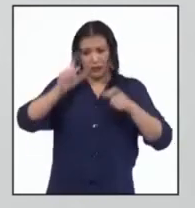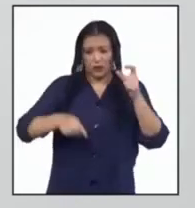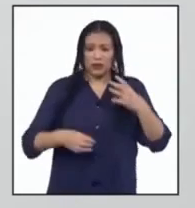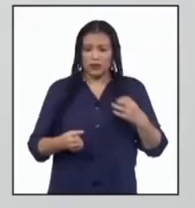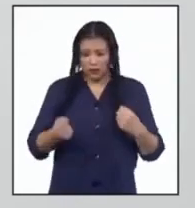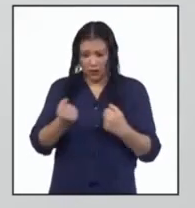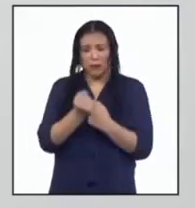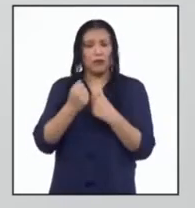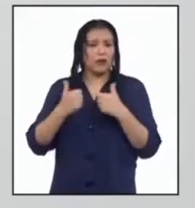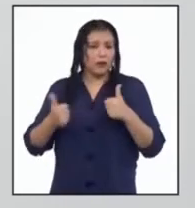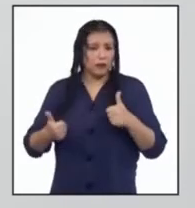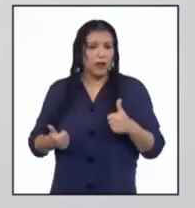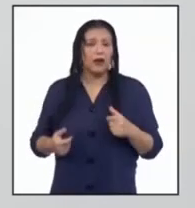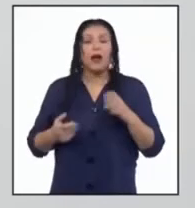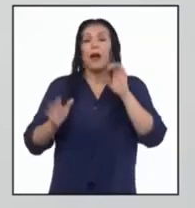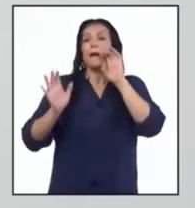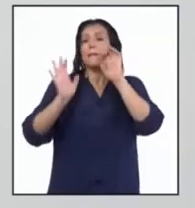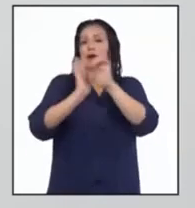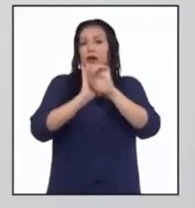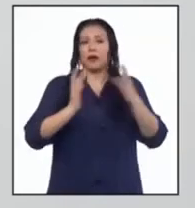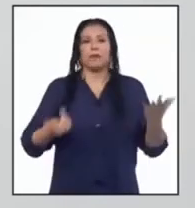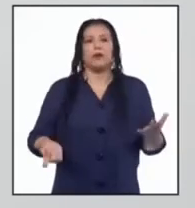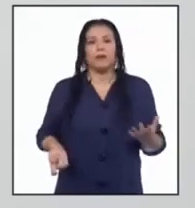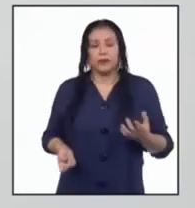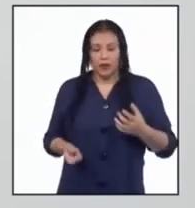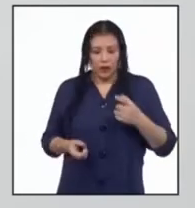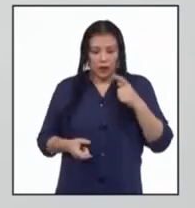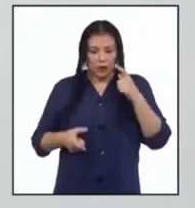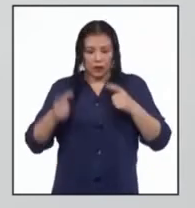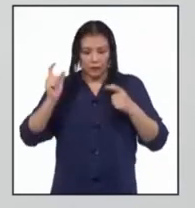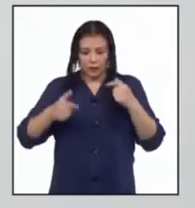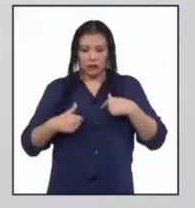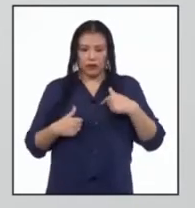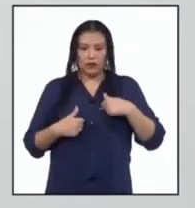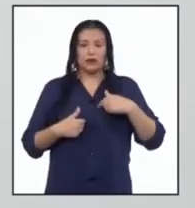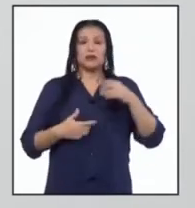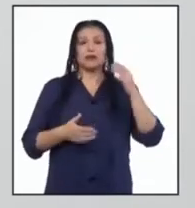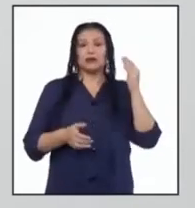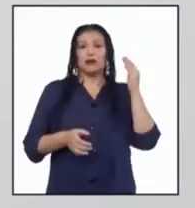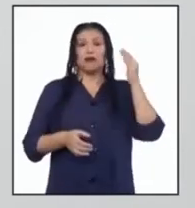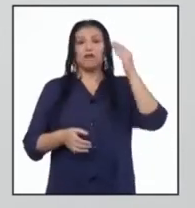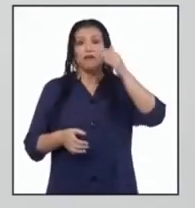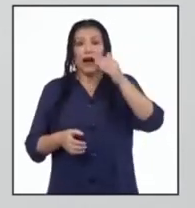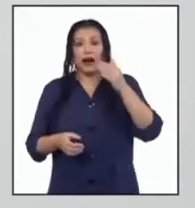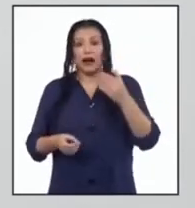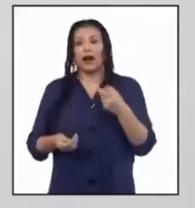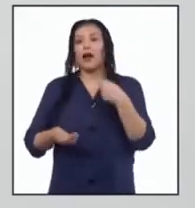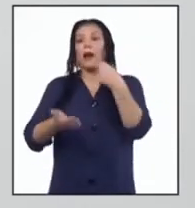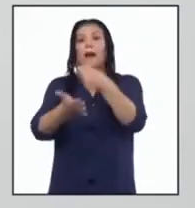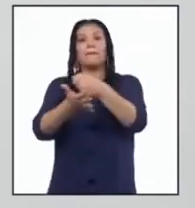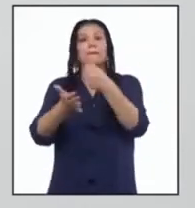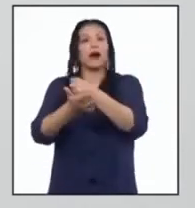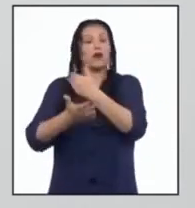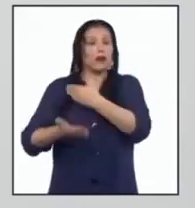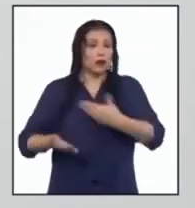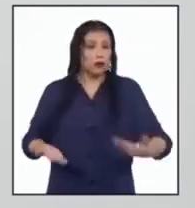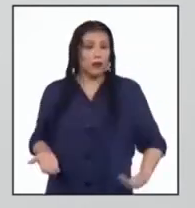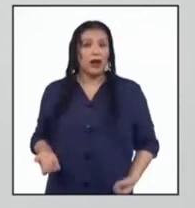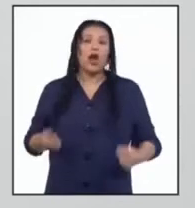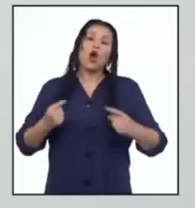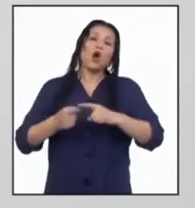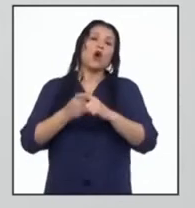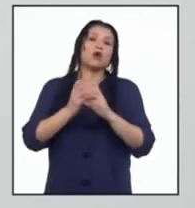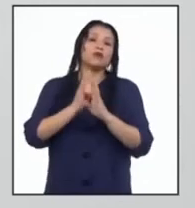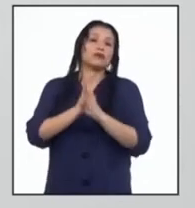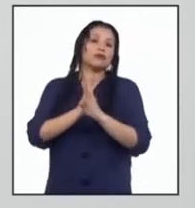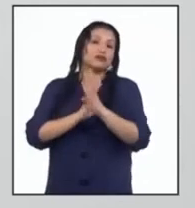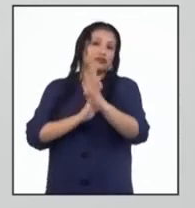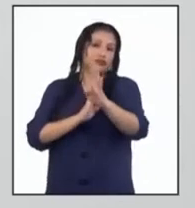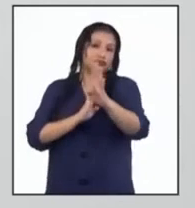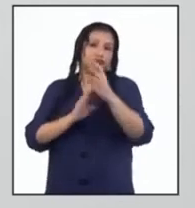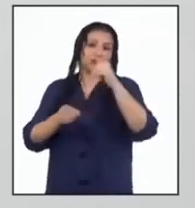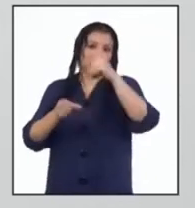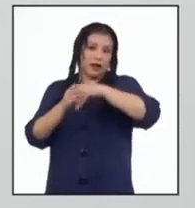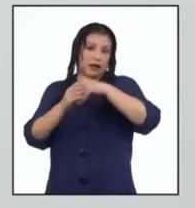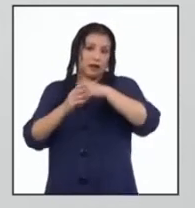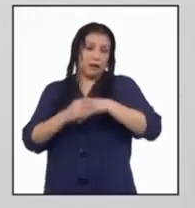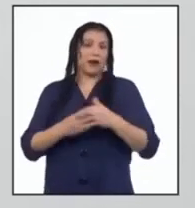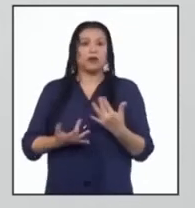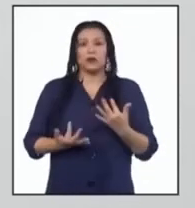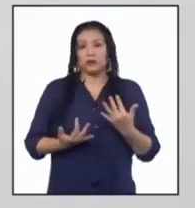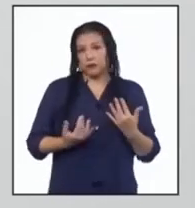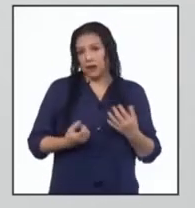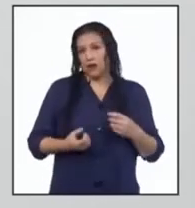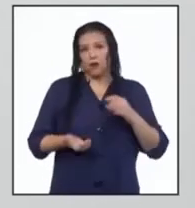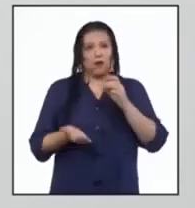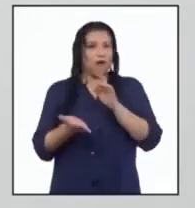Por ejemplo, al ir a recoger el bono o al esperar su turno para su atención en una agencia bancaria